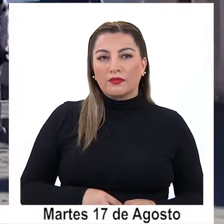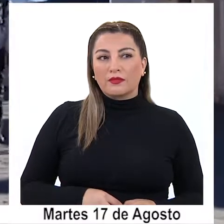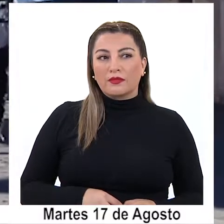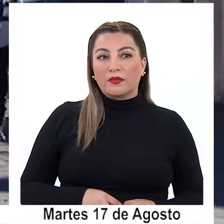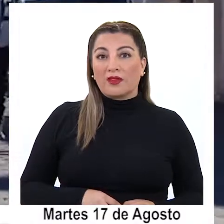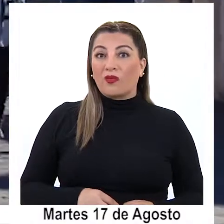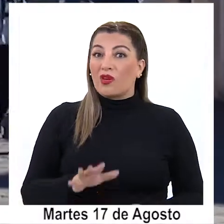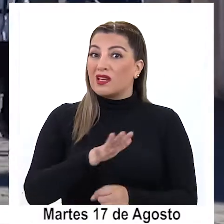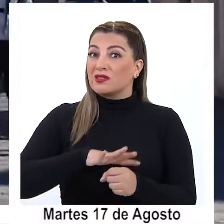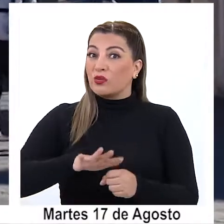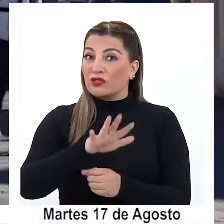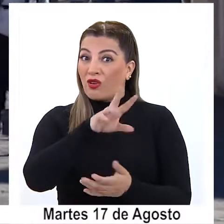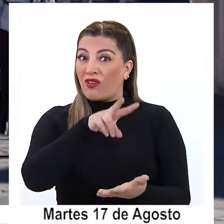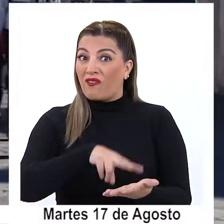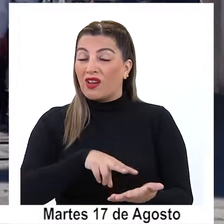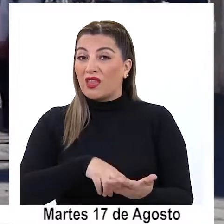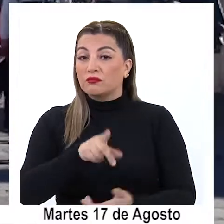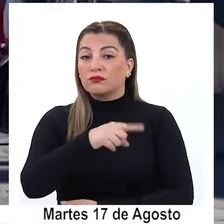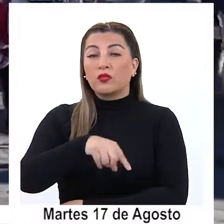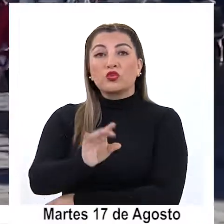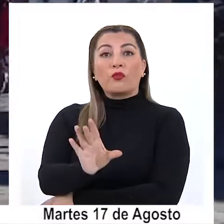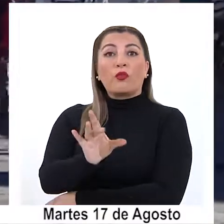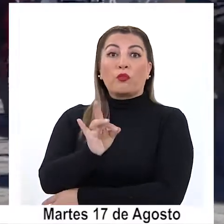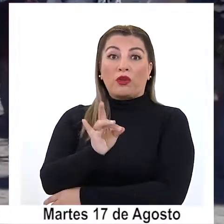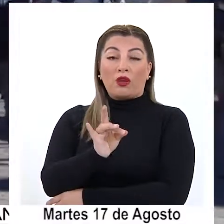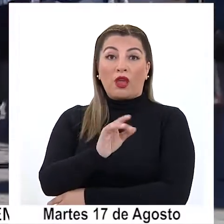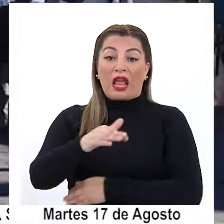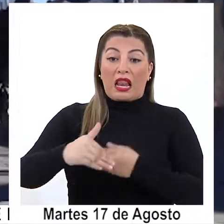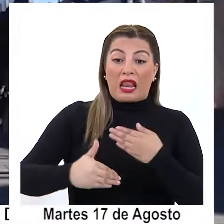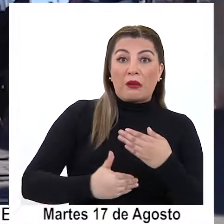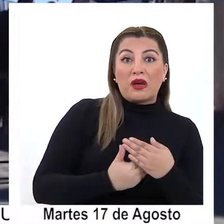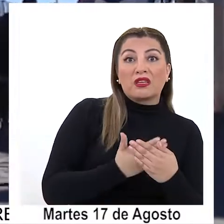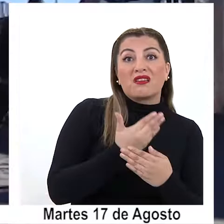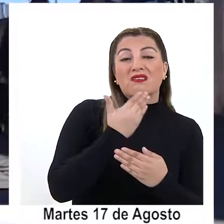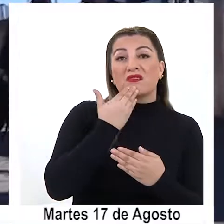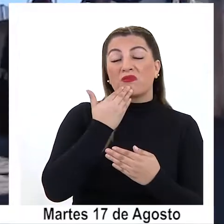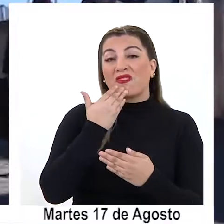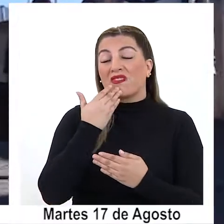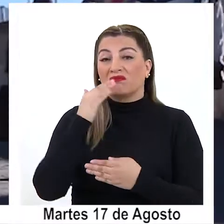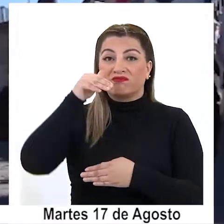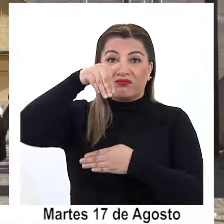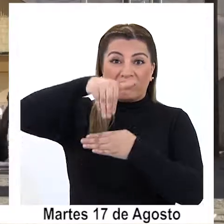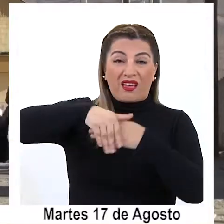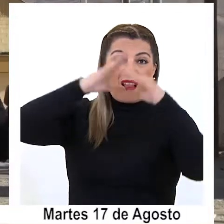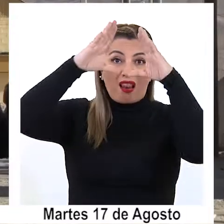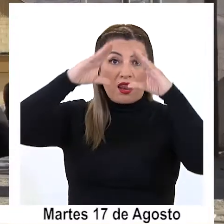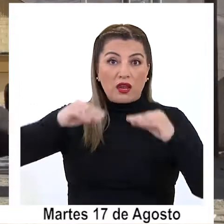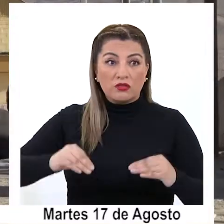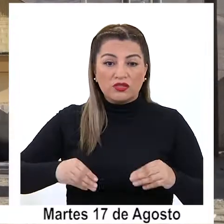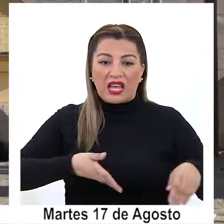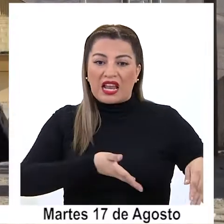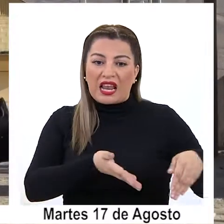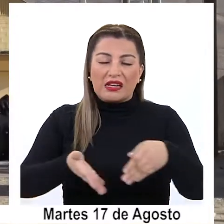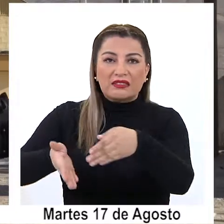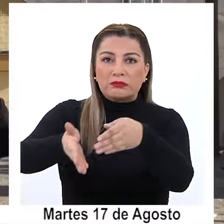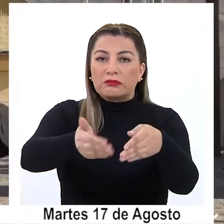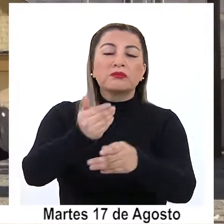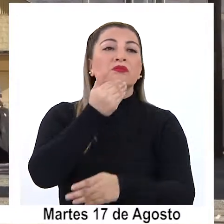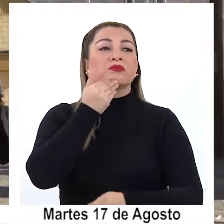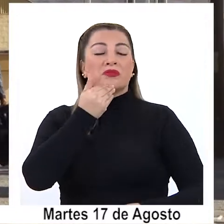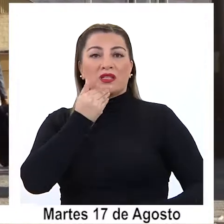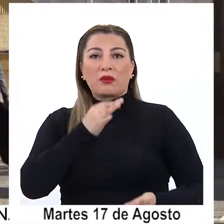Una realidad que se constata tanto de día como de noche por las calles de la comuna e incluso dentro de